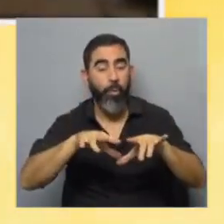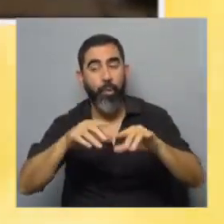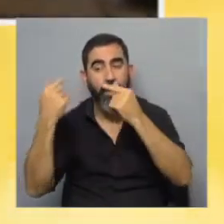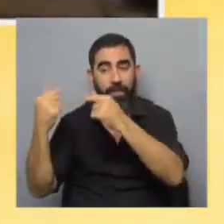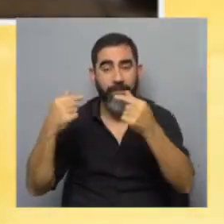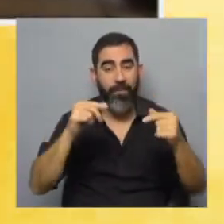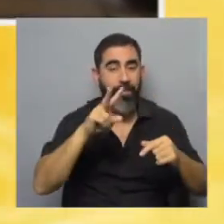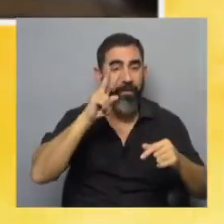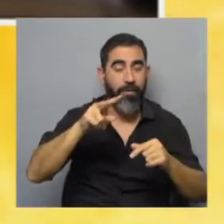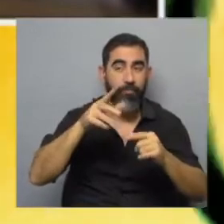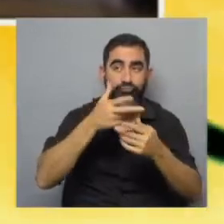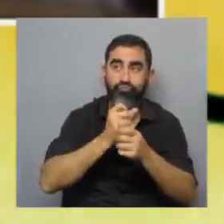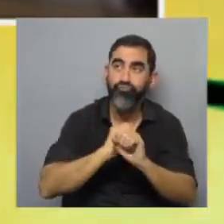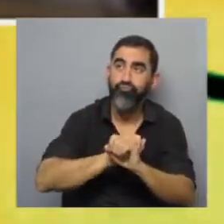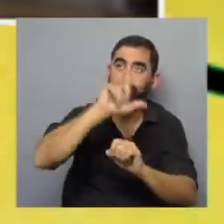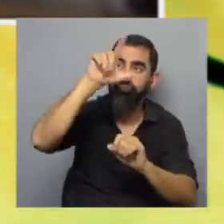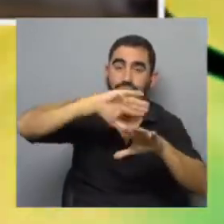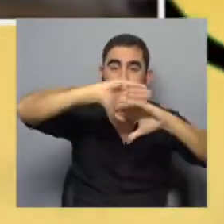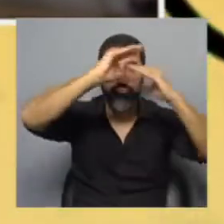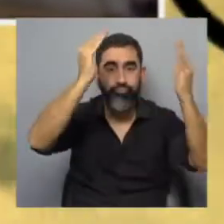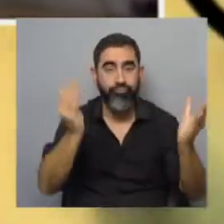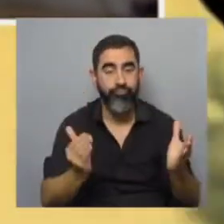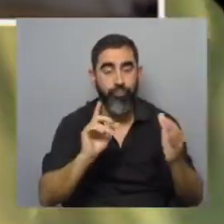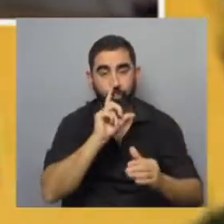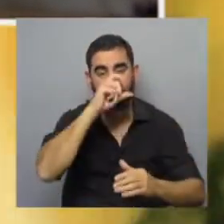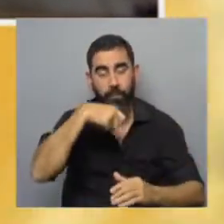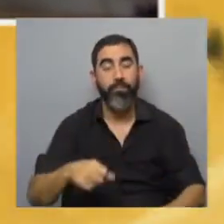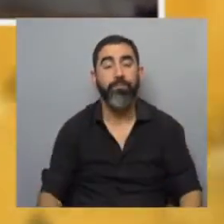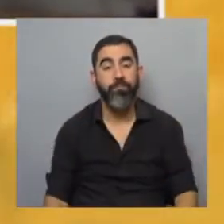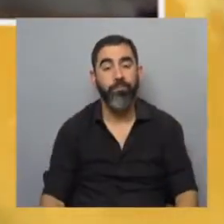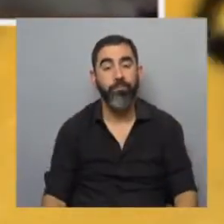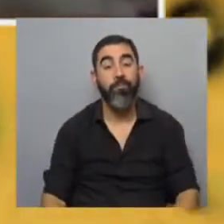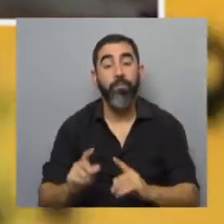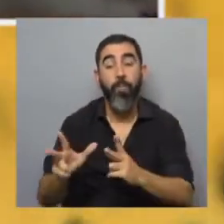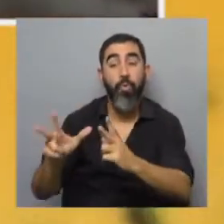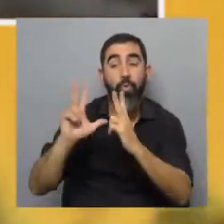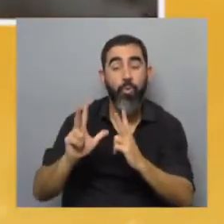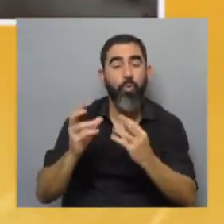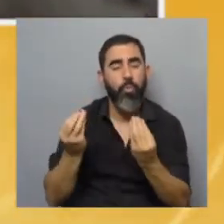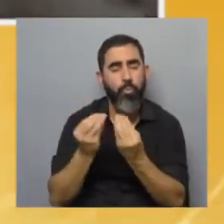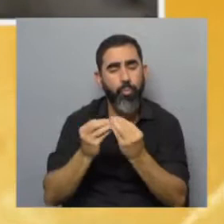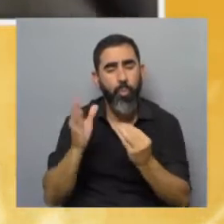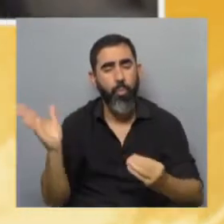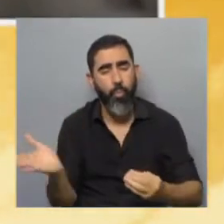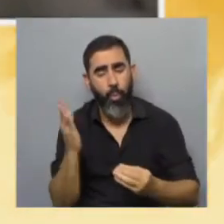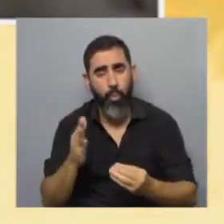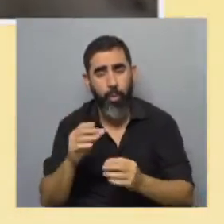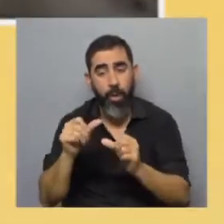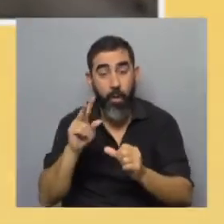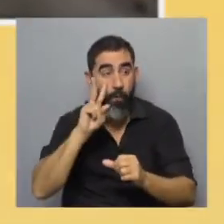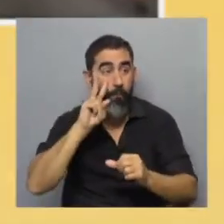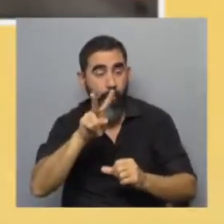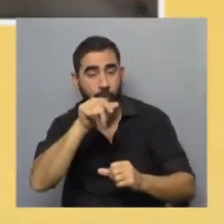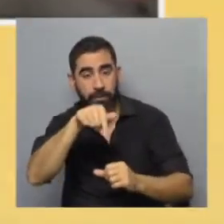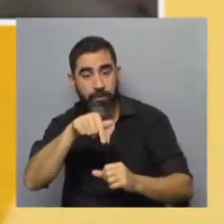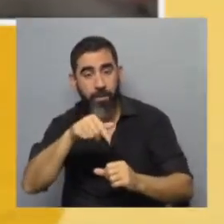cosa es verla proyectada en el planetario de Montevideo. Y bueno, nos decía que muchos realizadores vieron,